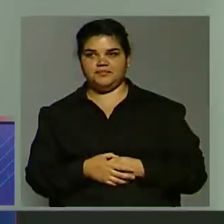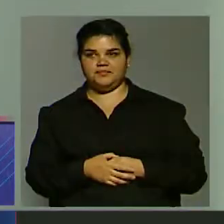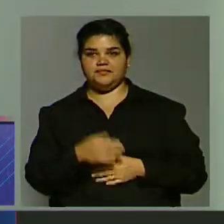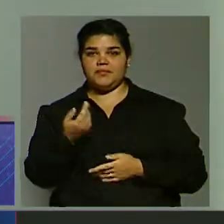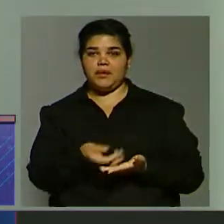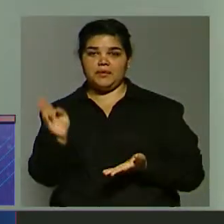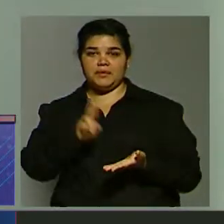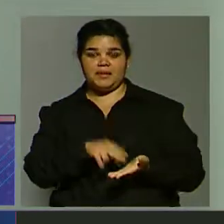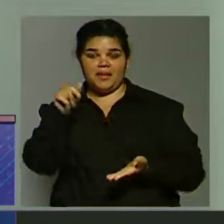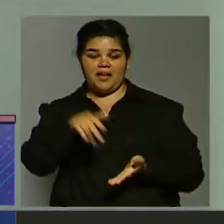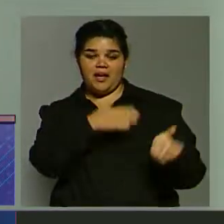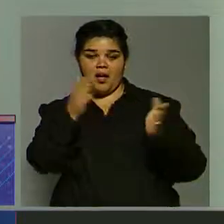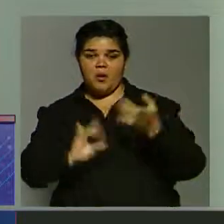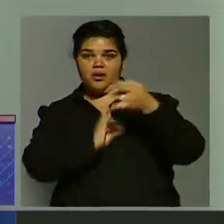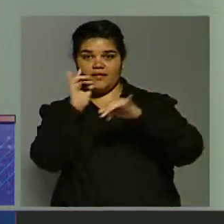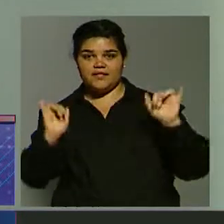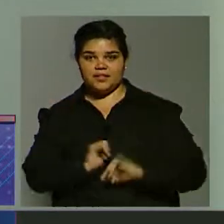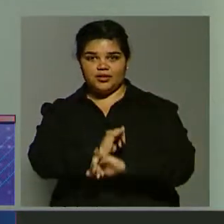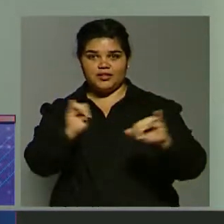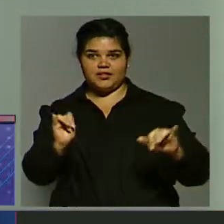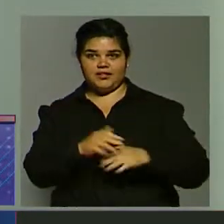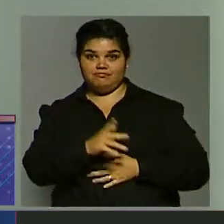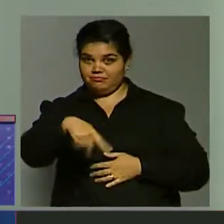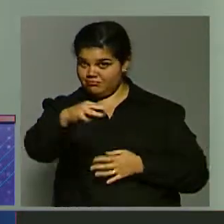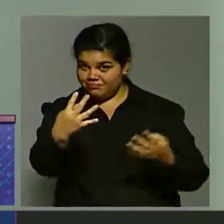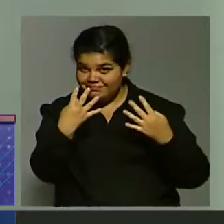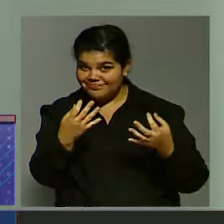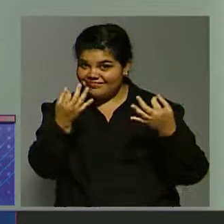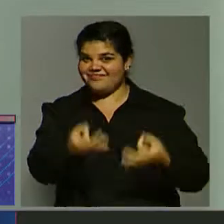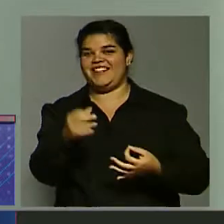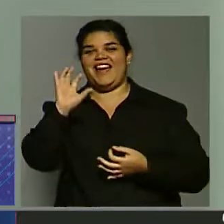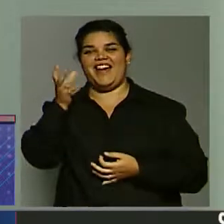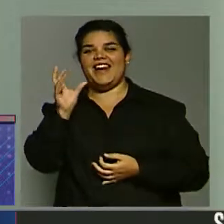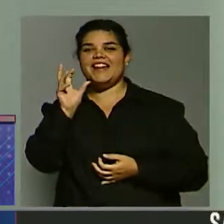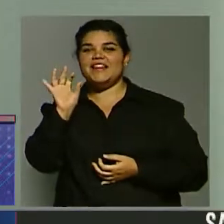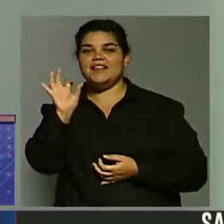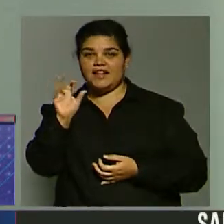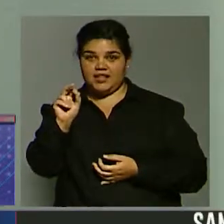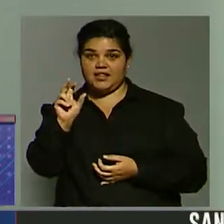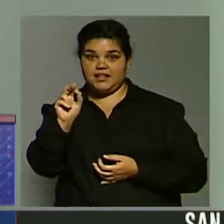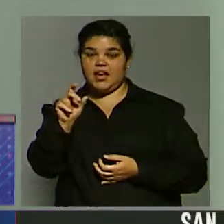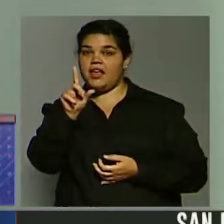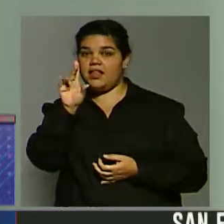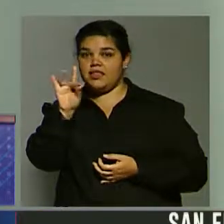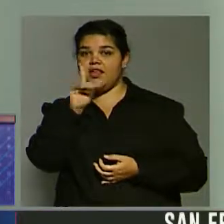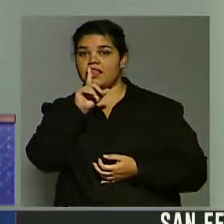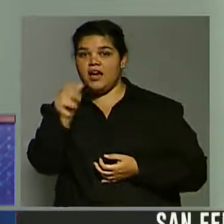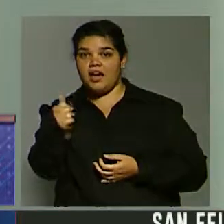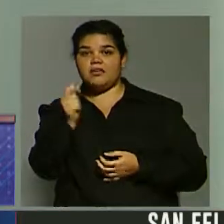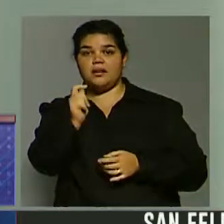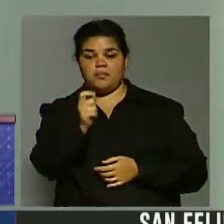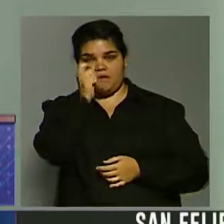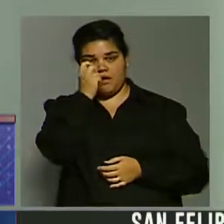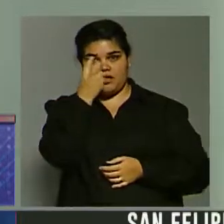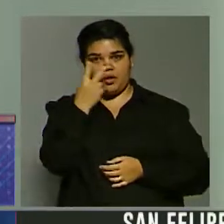Bueno, estamos de vuelta en un nuevo bloque de Universidad Noticias. Están ahí, ¿no? En el canal número 30 de la televisión digital abierta, canal número 22 de Supercanal